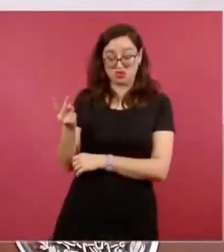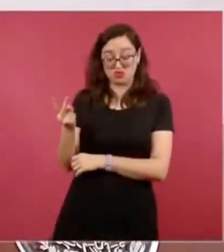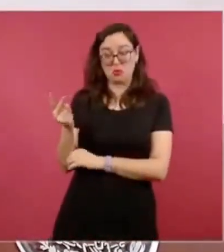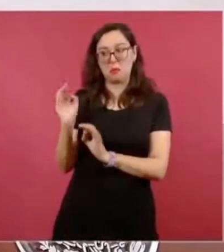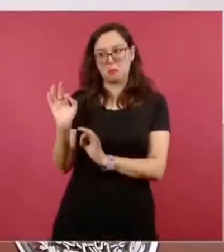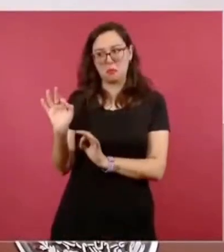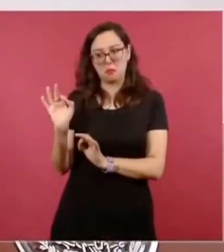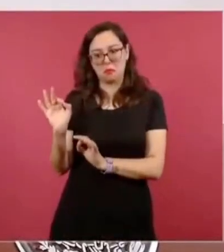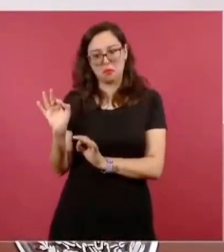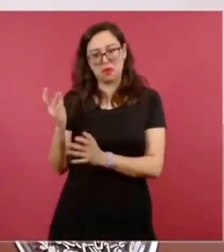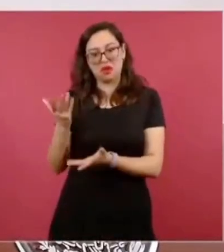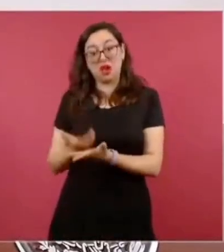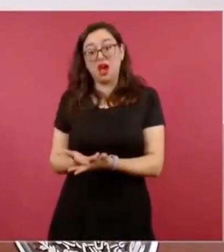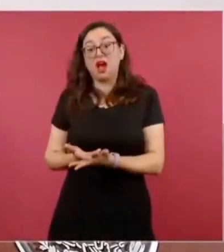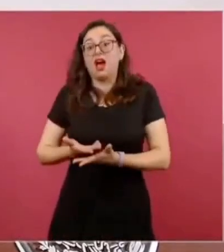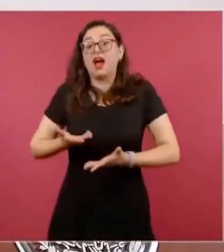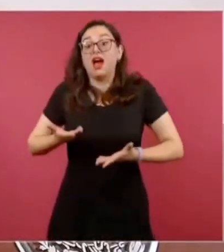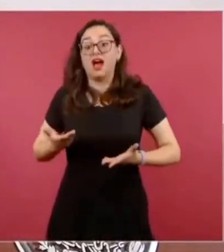Ahora